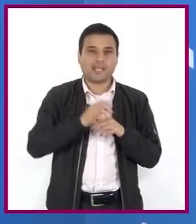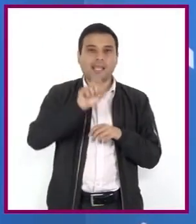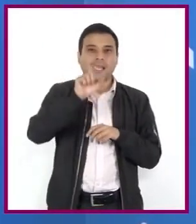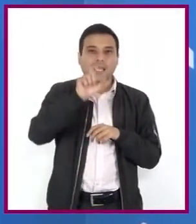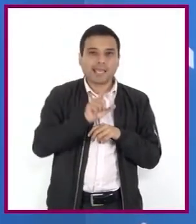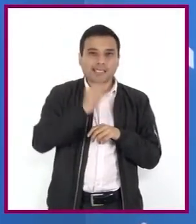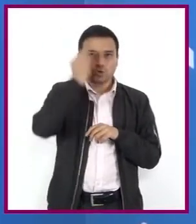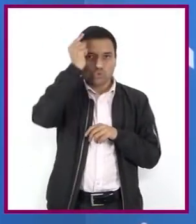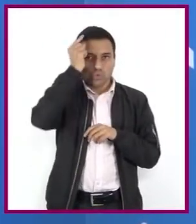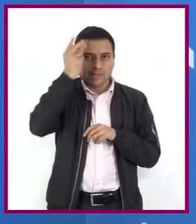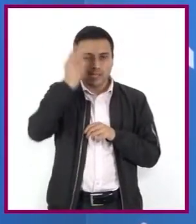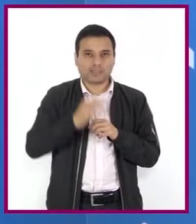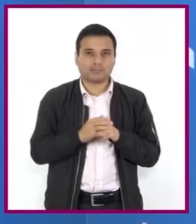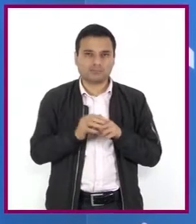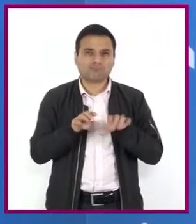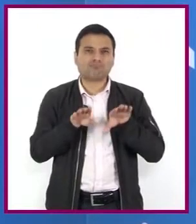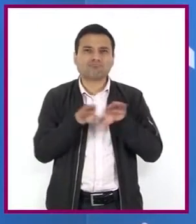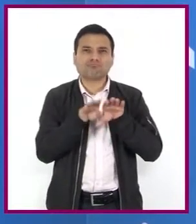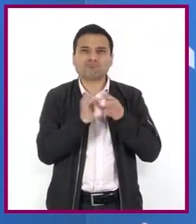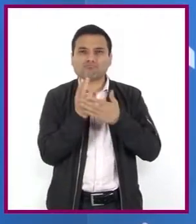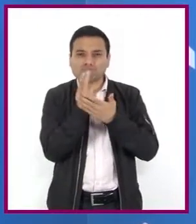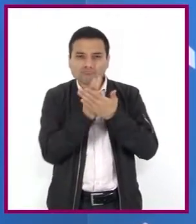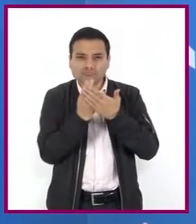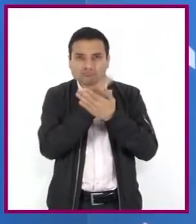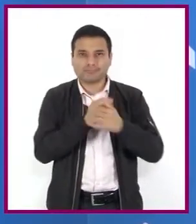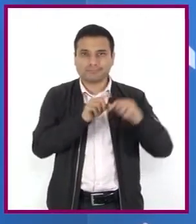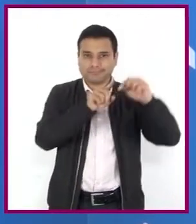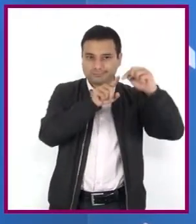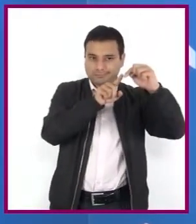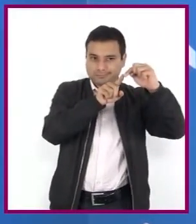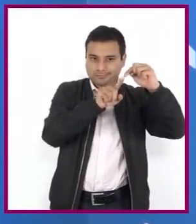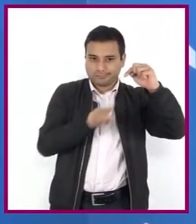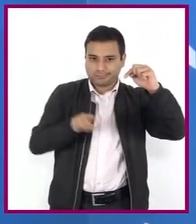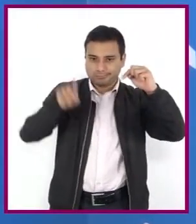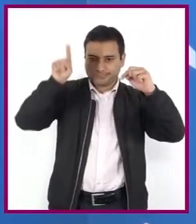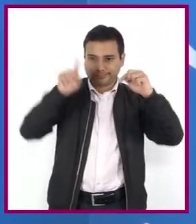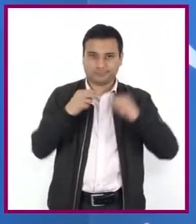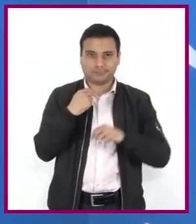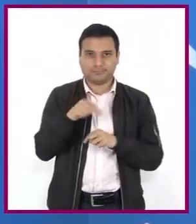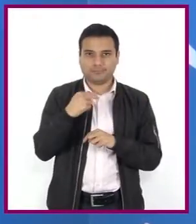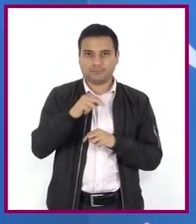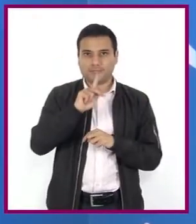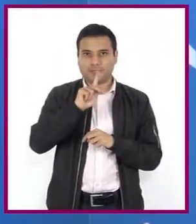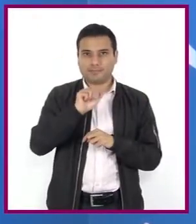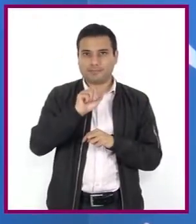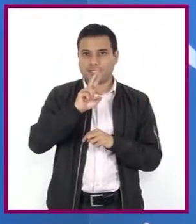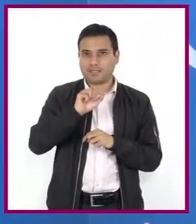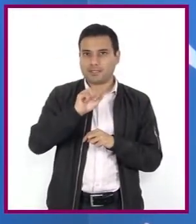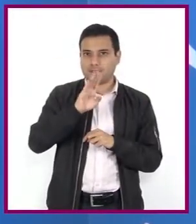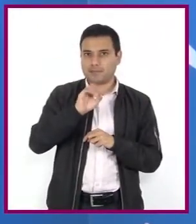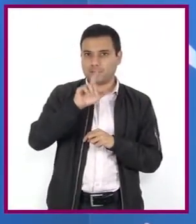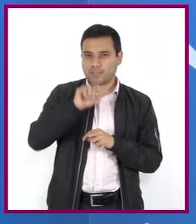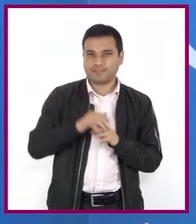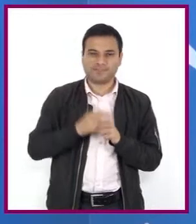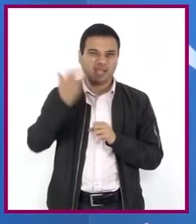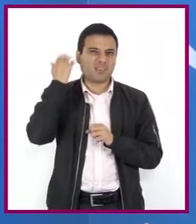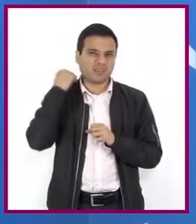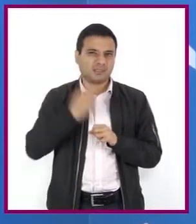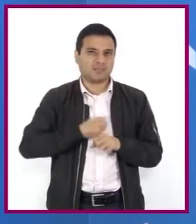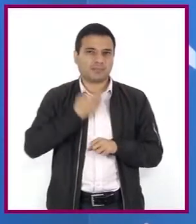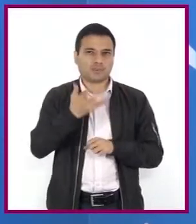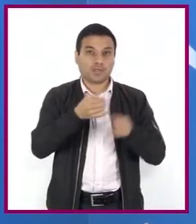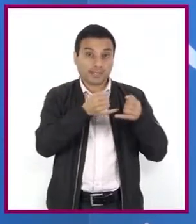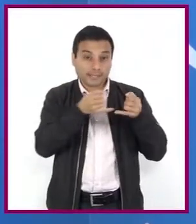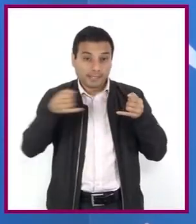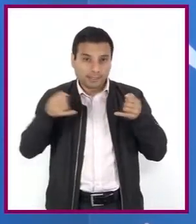gráfica es una curva llamada parábola. A diferencia de las gráficas de relaciones lineales, no basta con